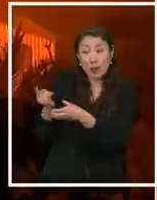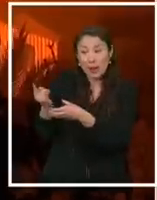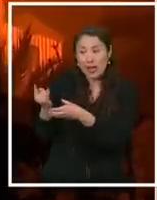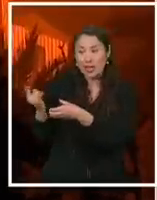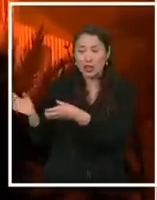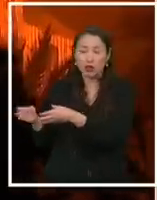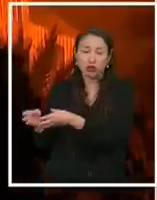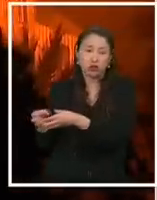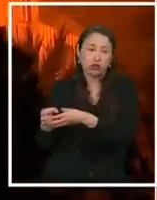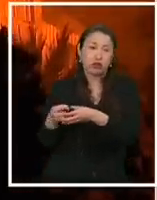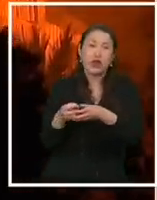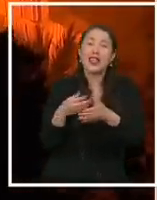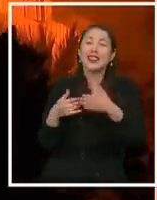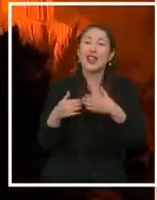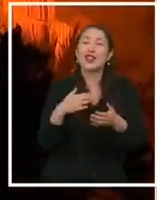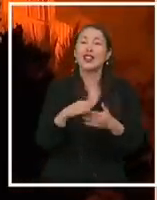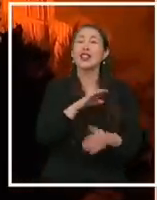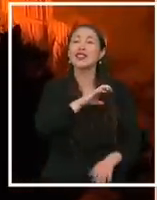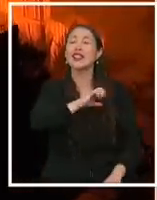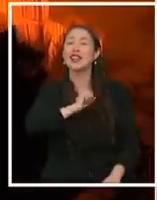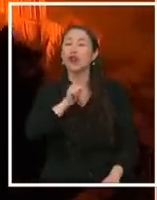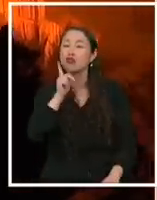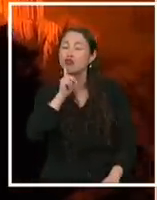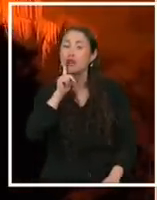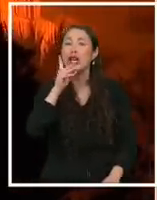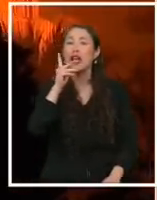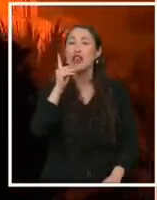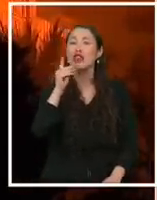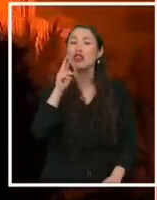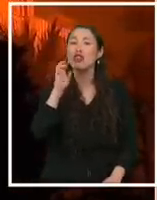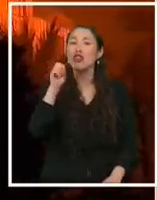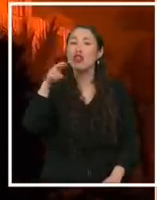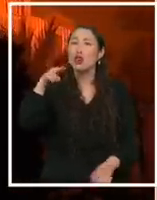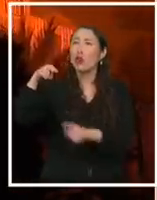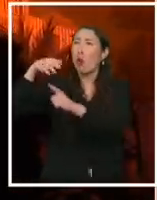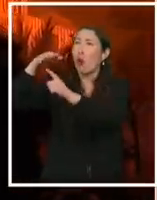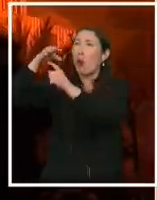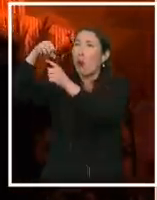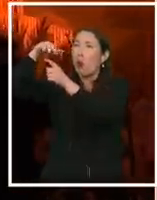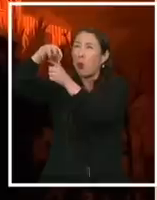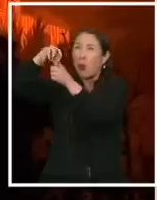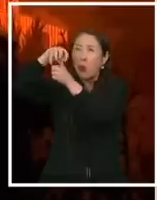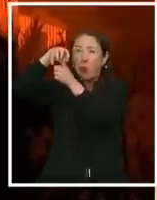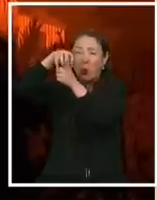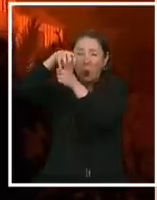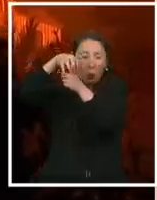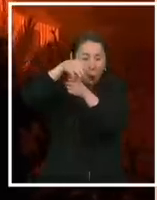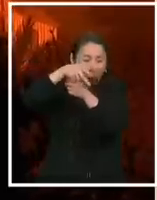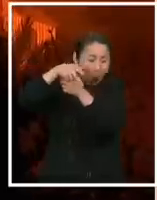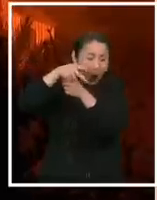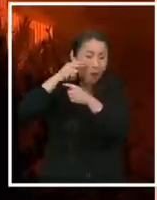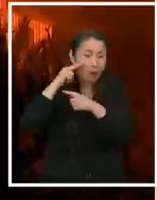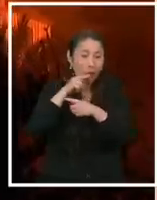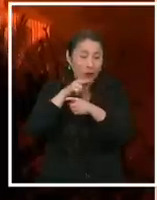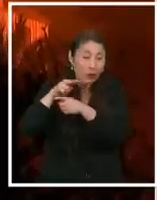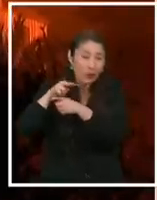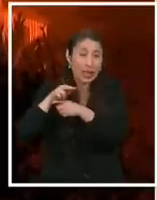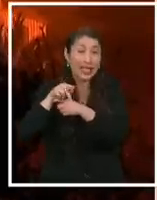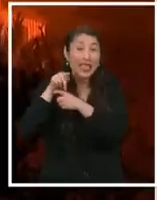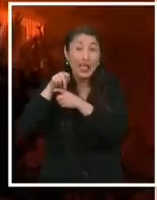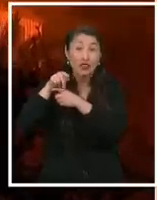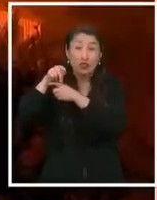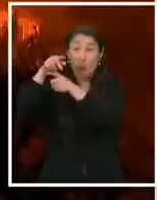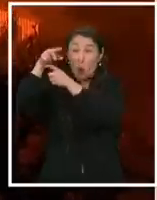de Santiago con dron Valma. Este dron va a realizar en estos momentos un sobrevuelo que tiene una